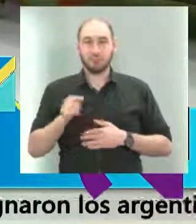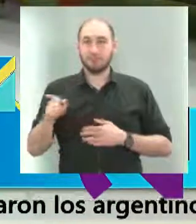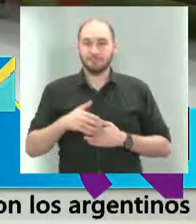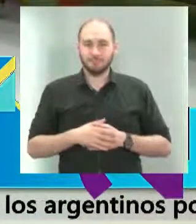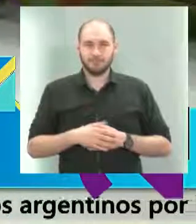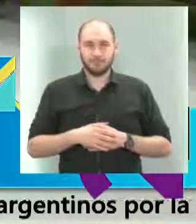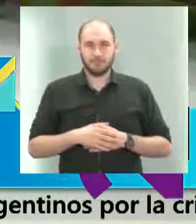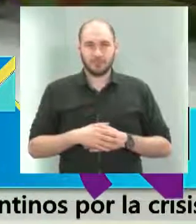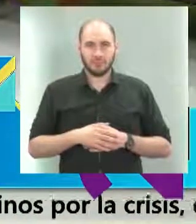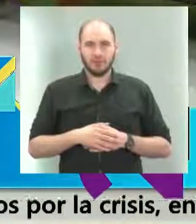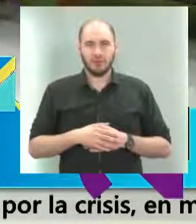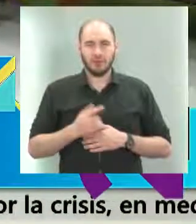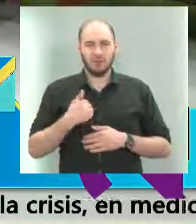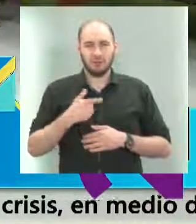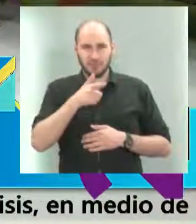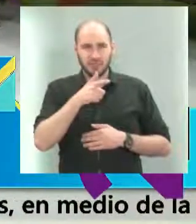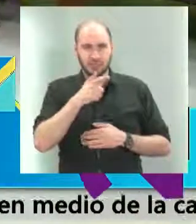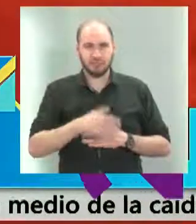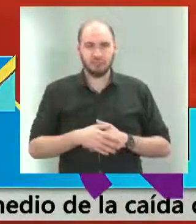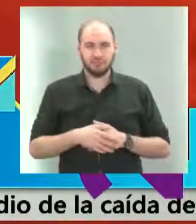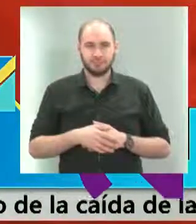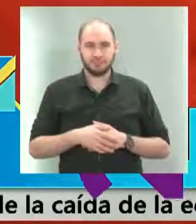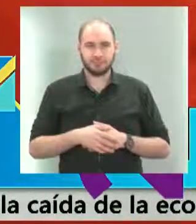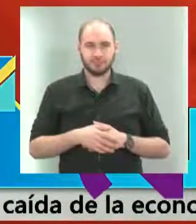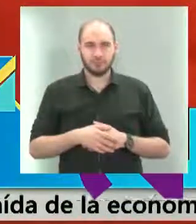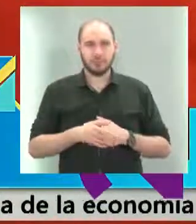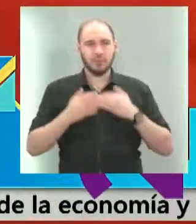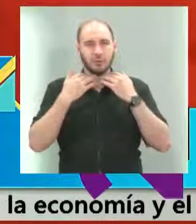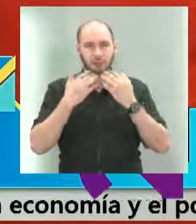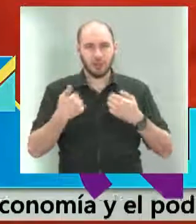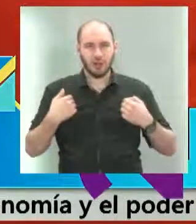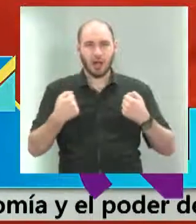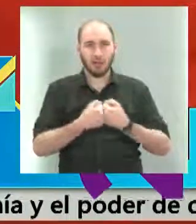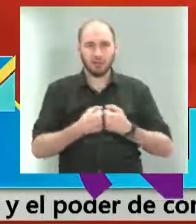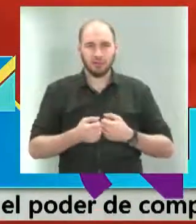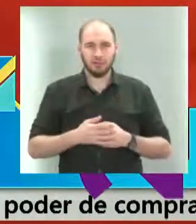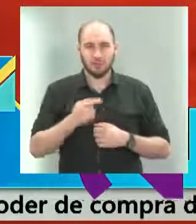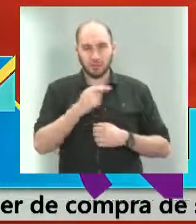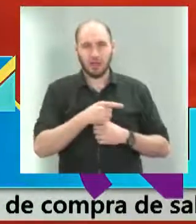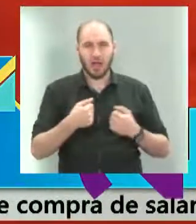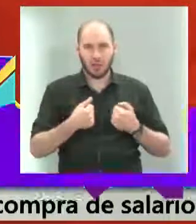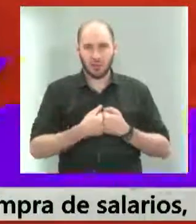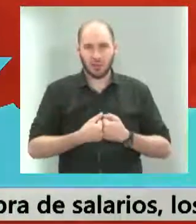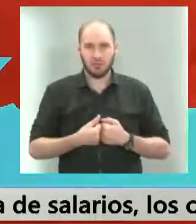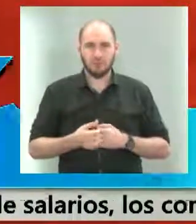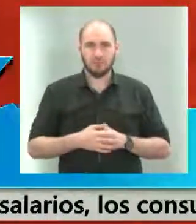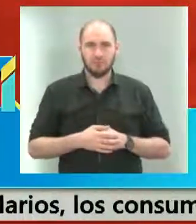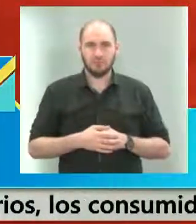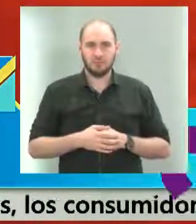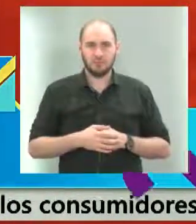opinas? No, mira, yo creo que, más allá de que coincido con Federico, porque creo